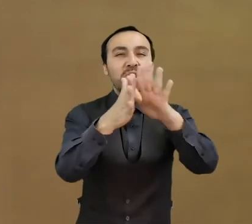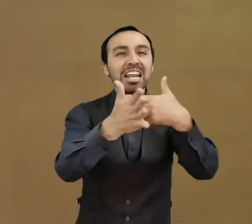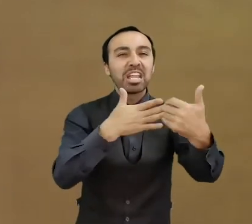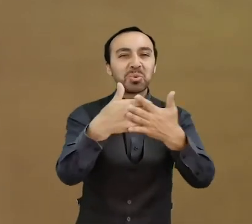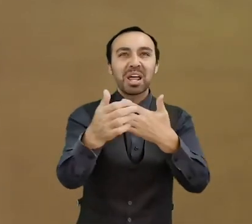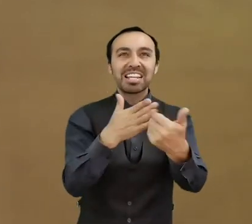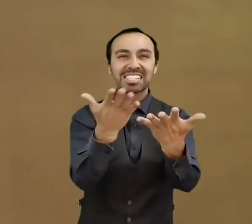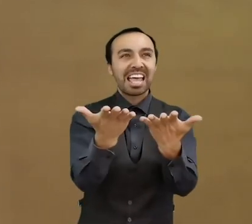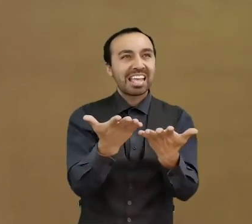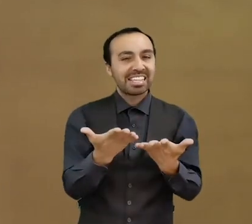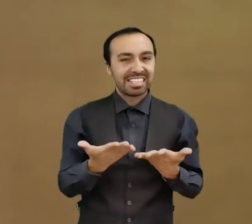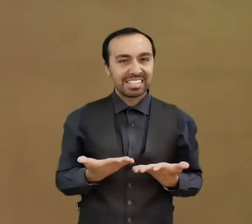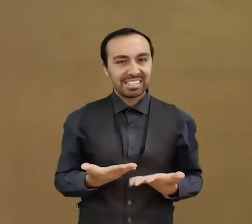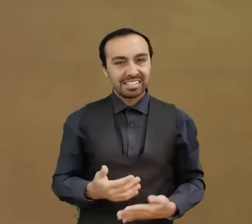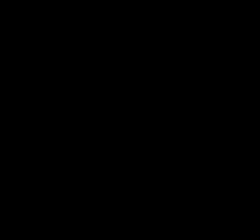nos da